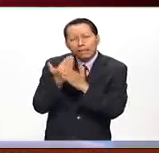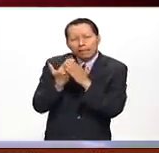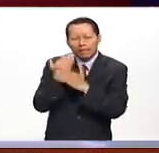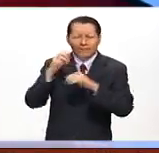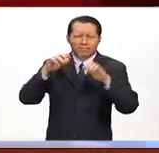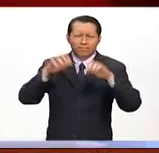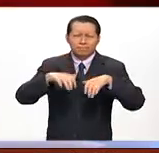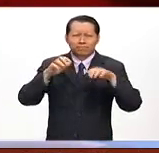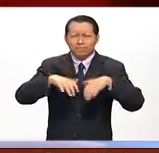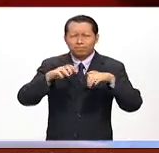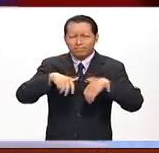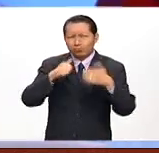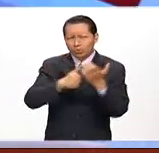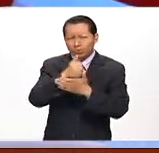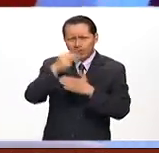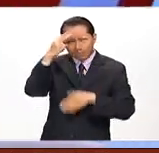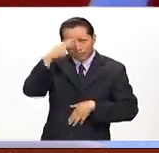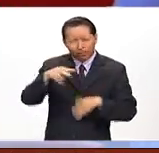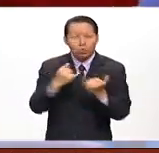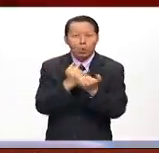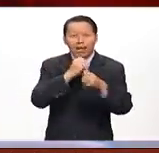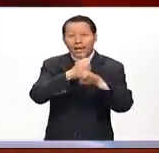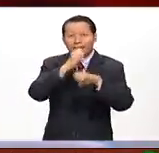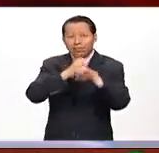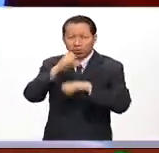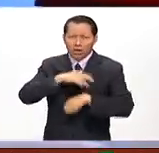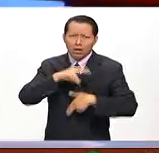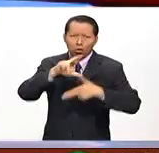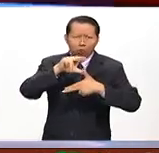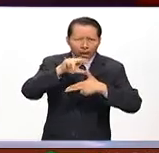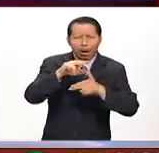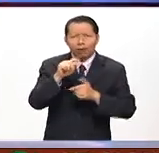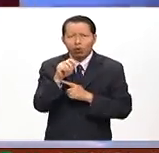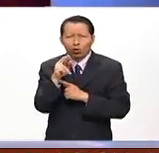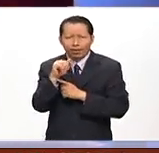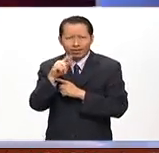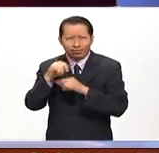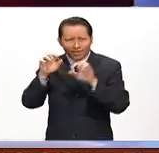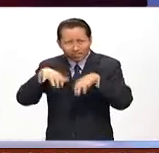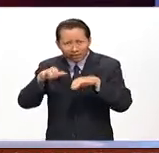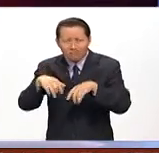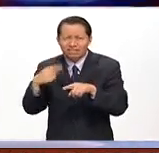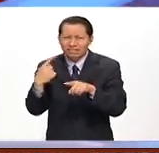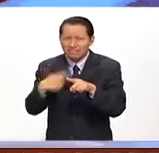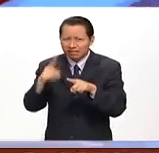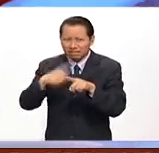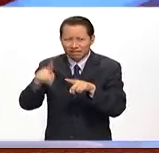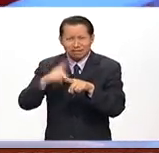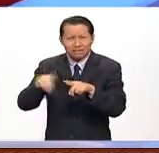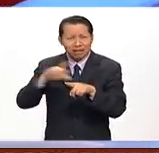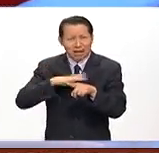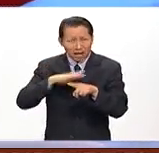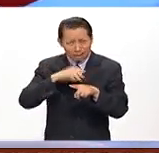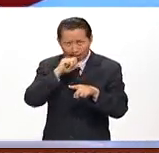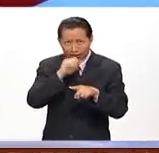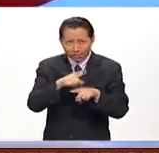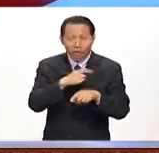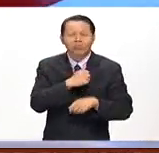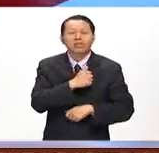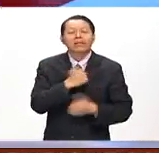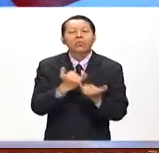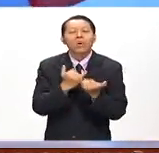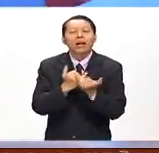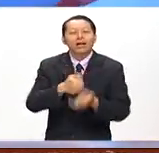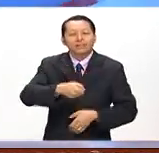en la Ciudad de México y en varios estados del país. Hay huracanes y tormentas que se están avecinando por nuestras costas. Saludo con mucho